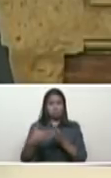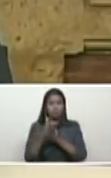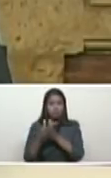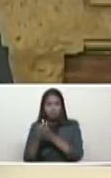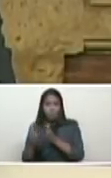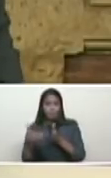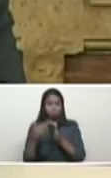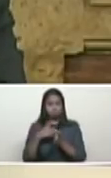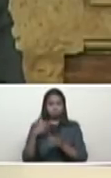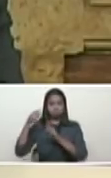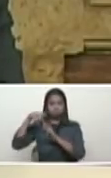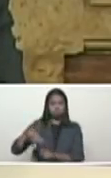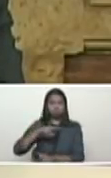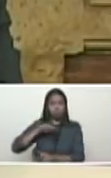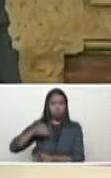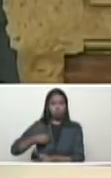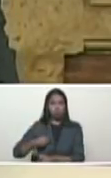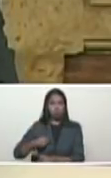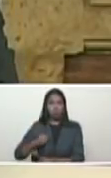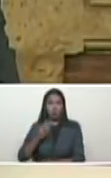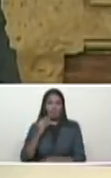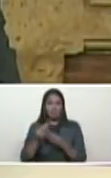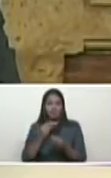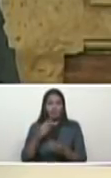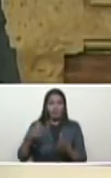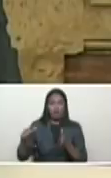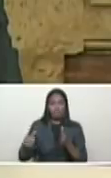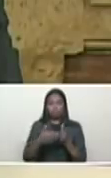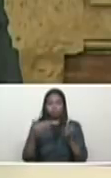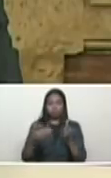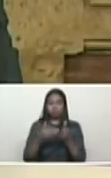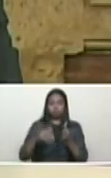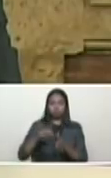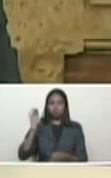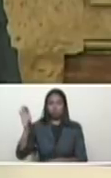de golpear nuestro país de dañar nuestro país